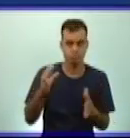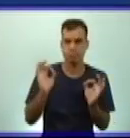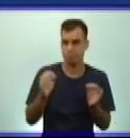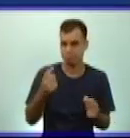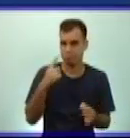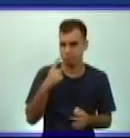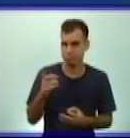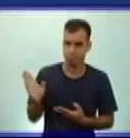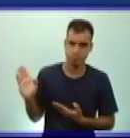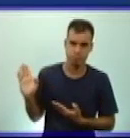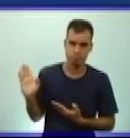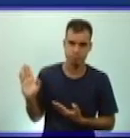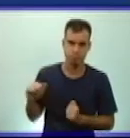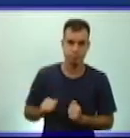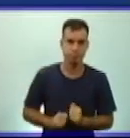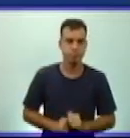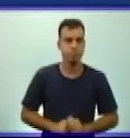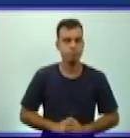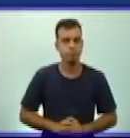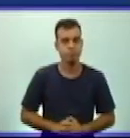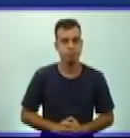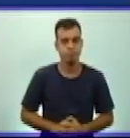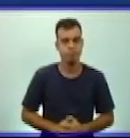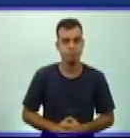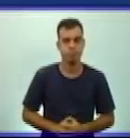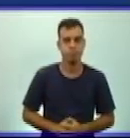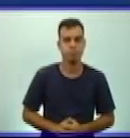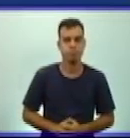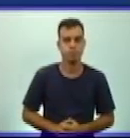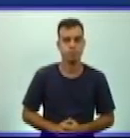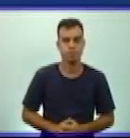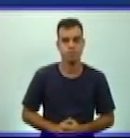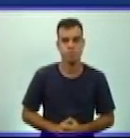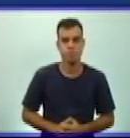magnitud física vectorial cuyo valor se obtiene por la razón